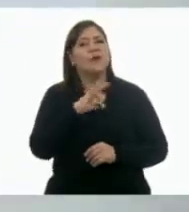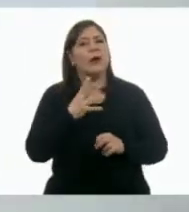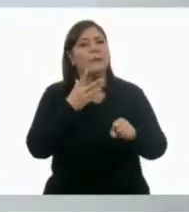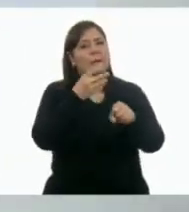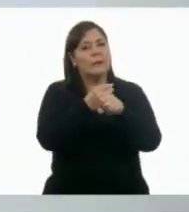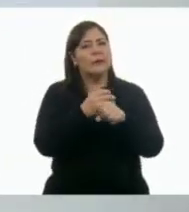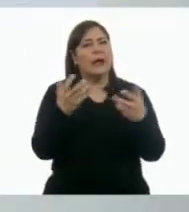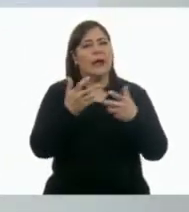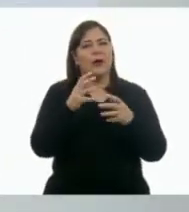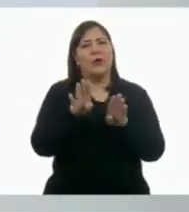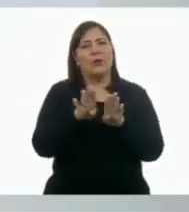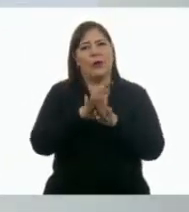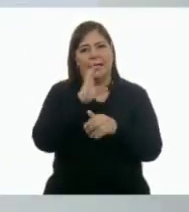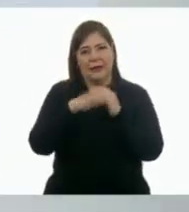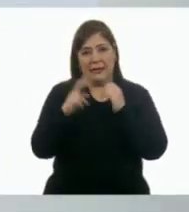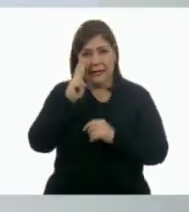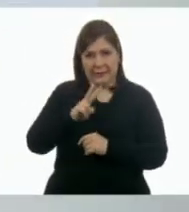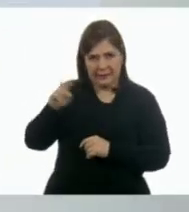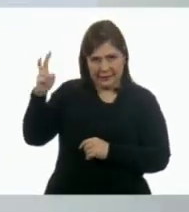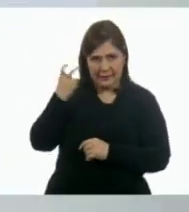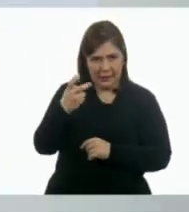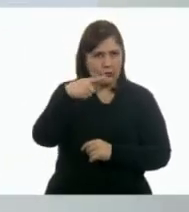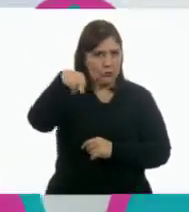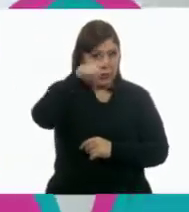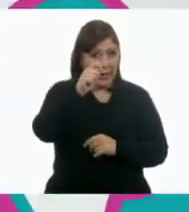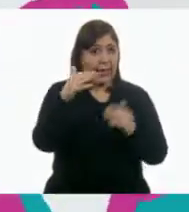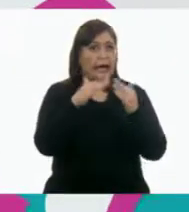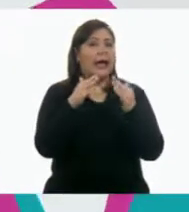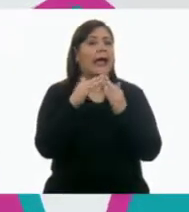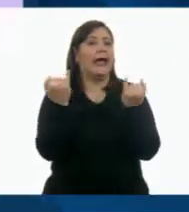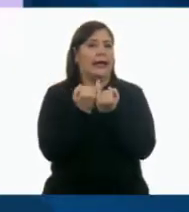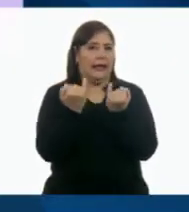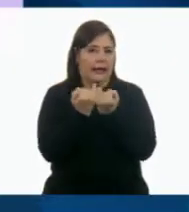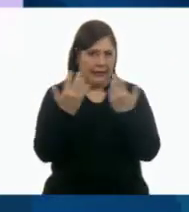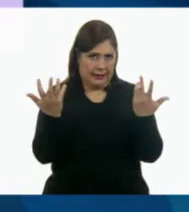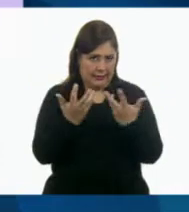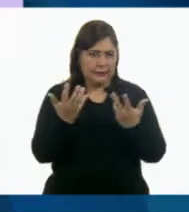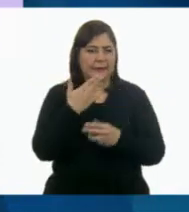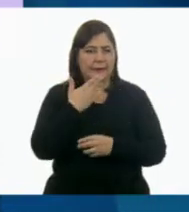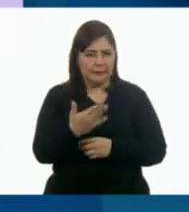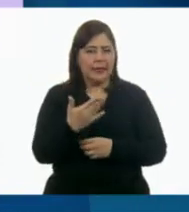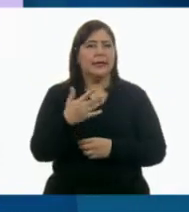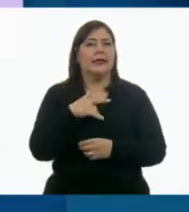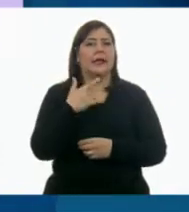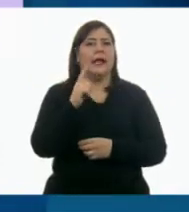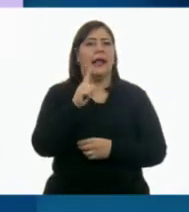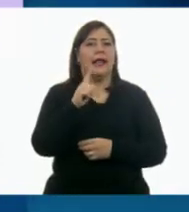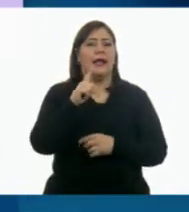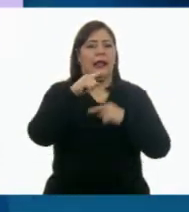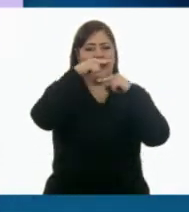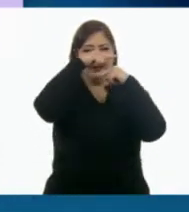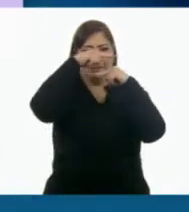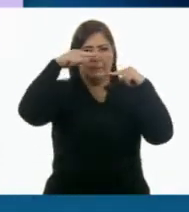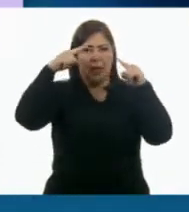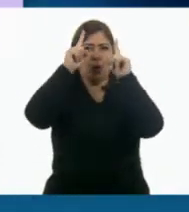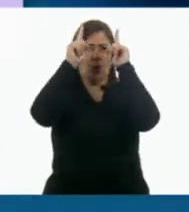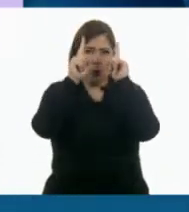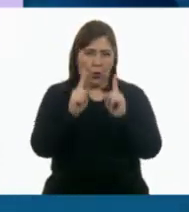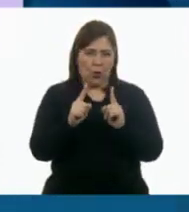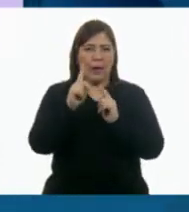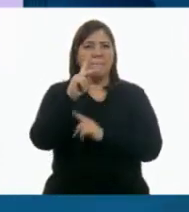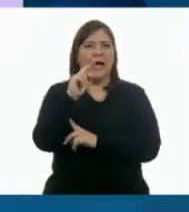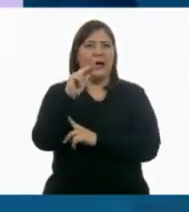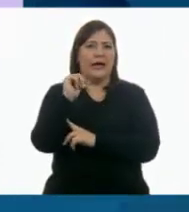completarlo. Y ustedes, alumnos en casa, también vayan completando. Eso es muy importante. Tenemos nuestras líneas paralelas,